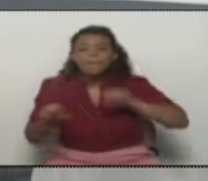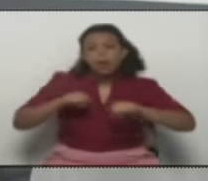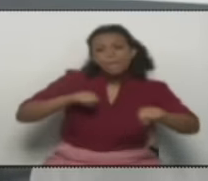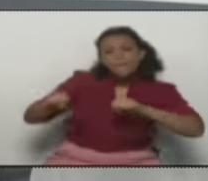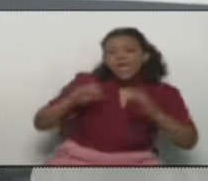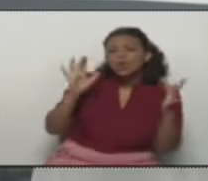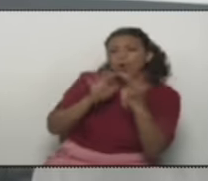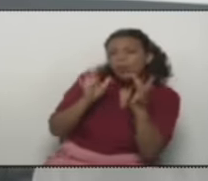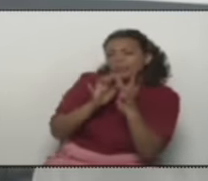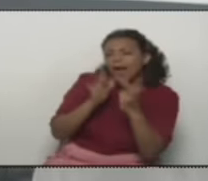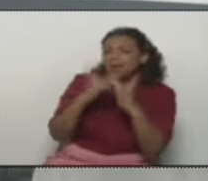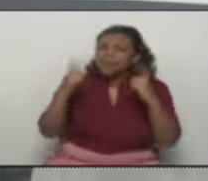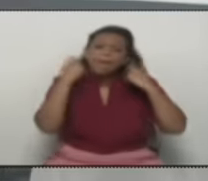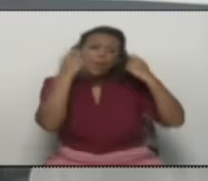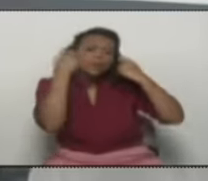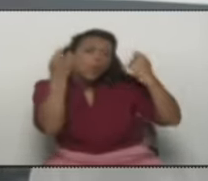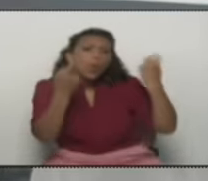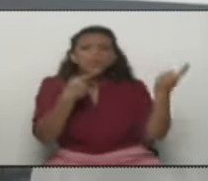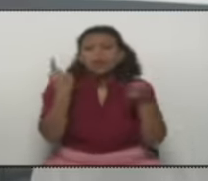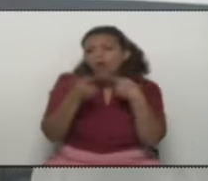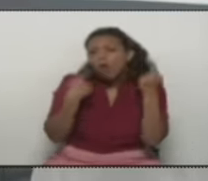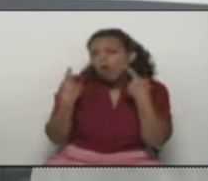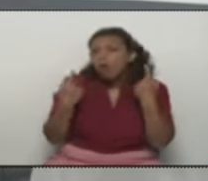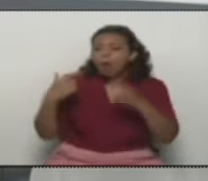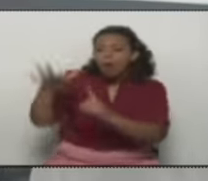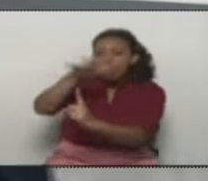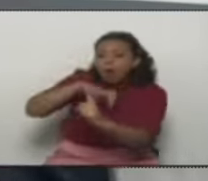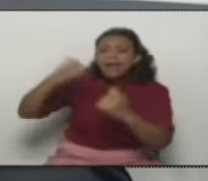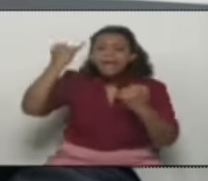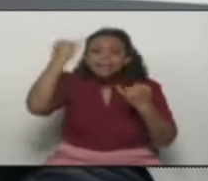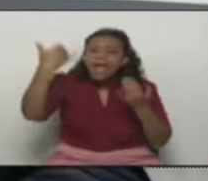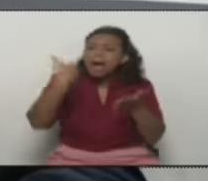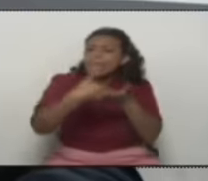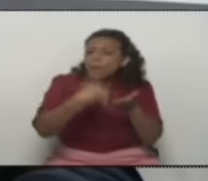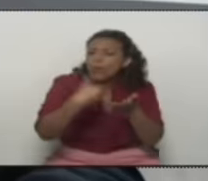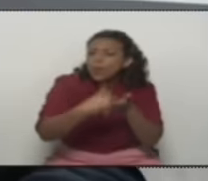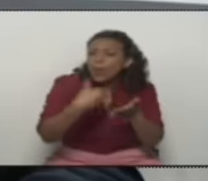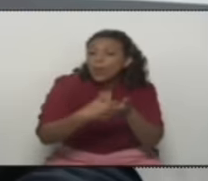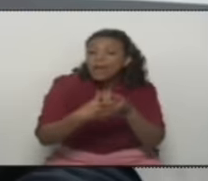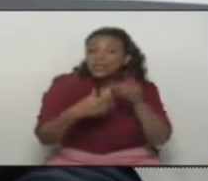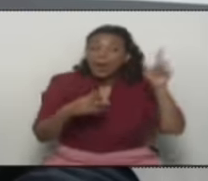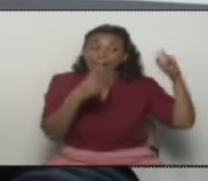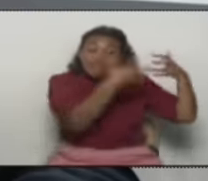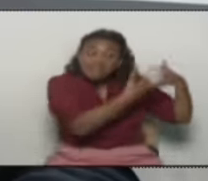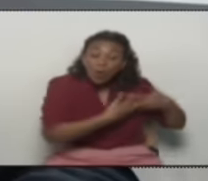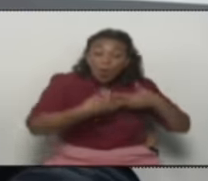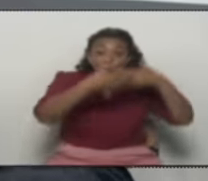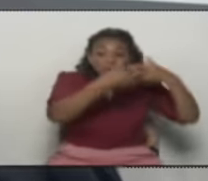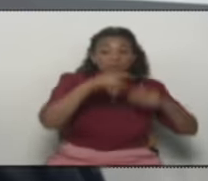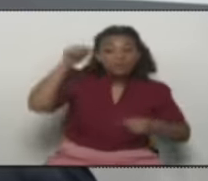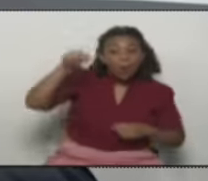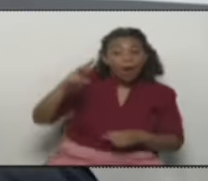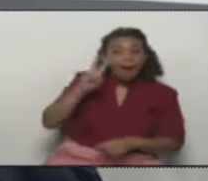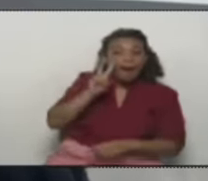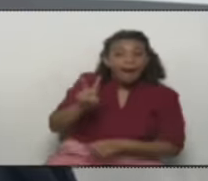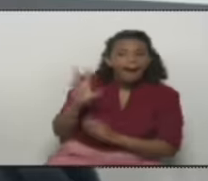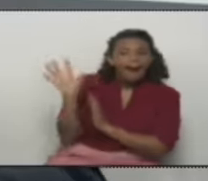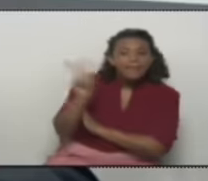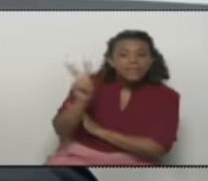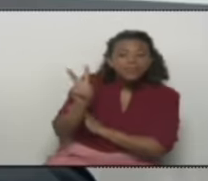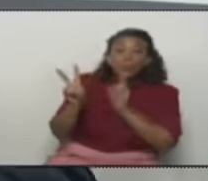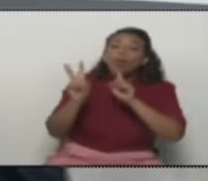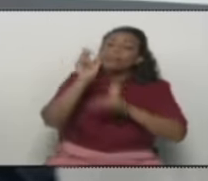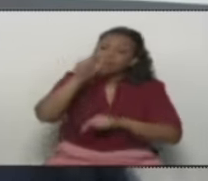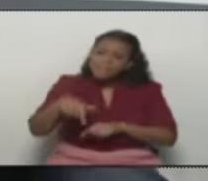con propaganda, con persuasión, con ideas. Y ellos se dieron cuenta hace tiempo, no nada más en Venezuela, porque esto es un plan hecho fuera